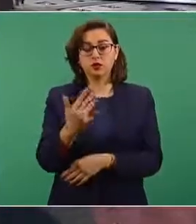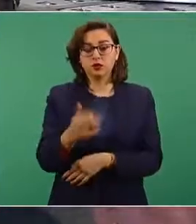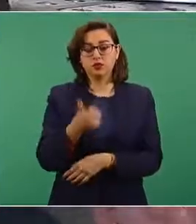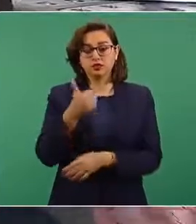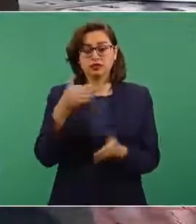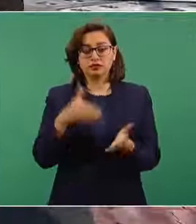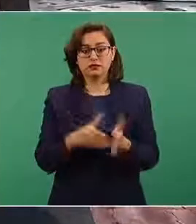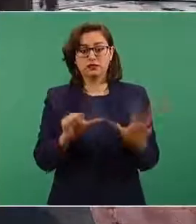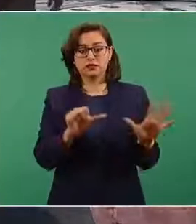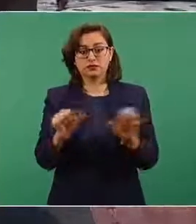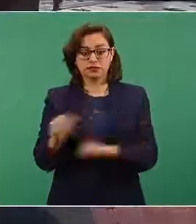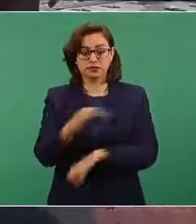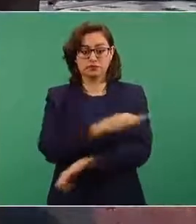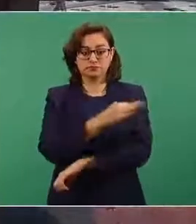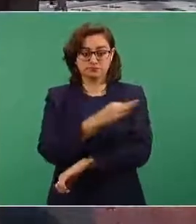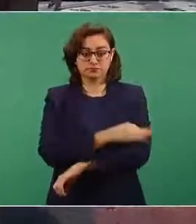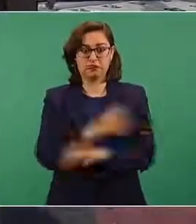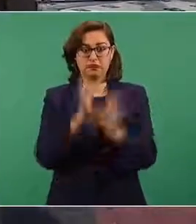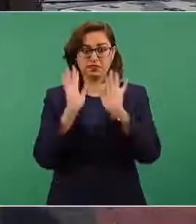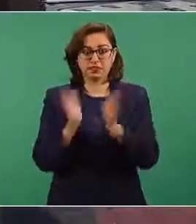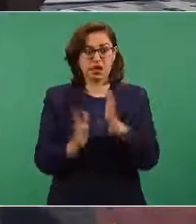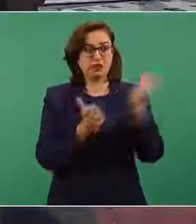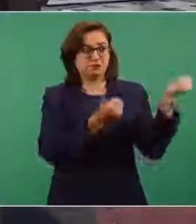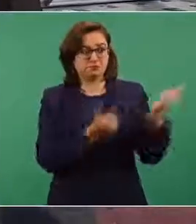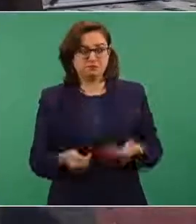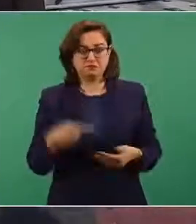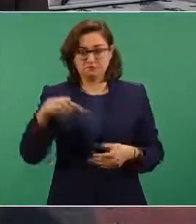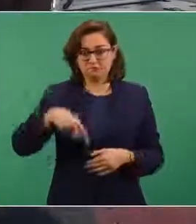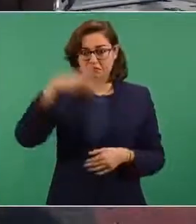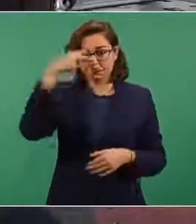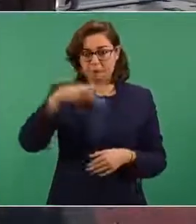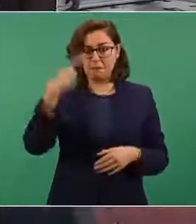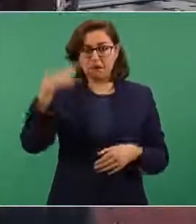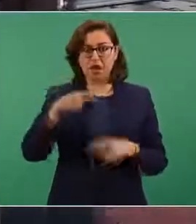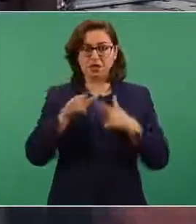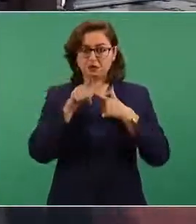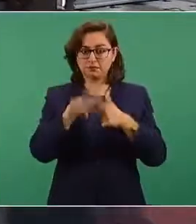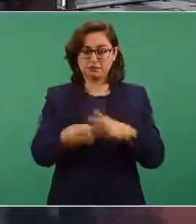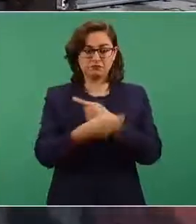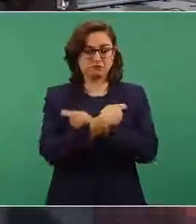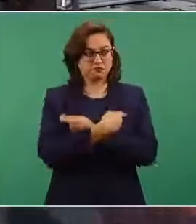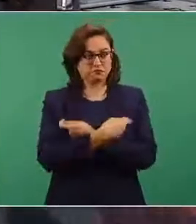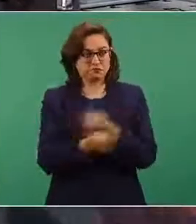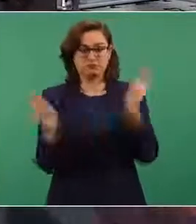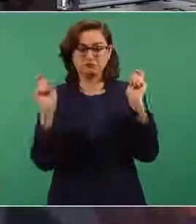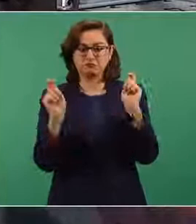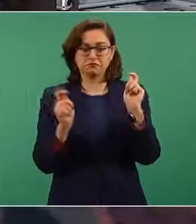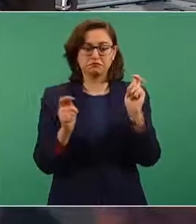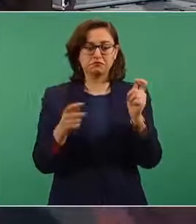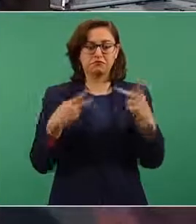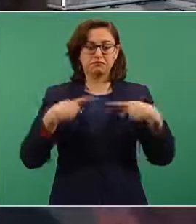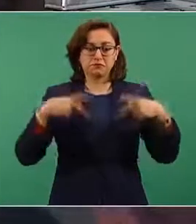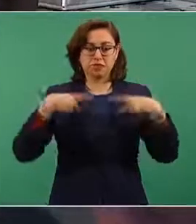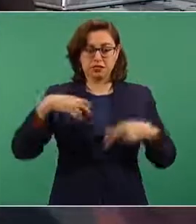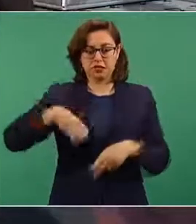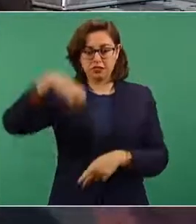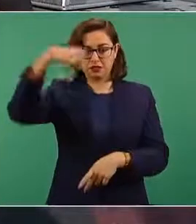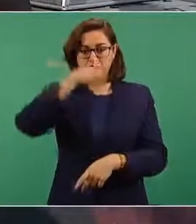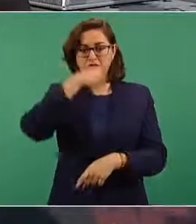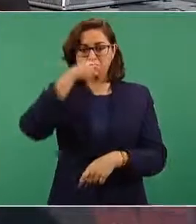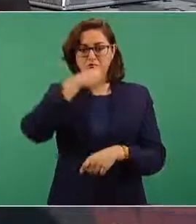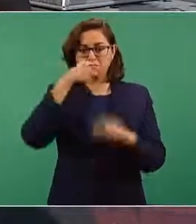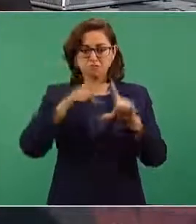13,456,620 vacunas en el país para seguir con la campaña nacional de vacunación para adultos mayores en todo el